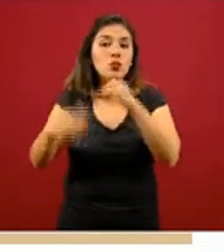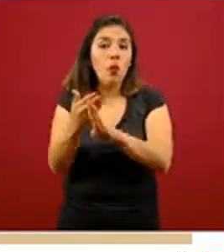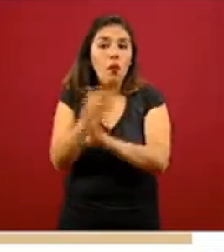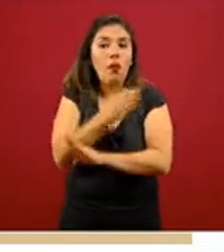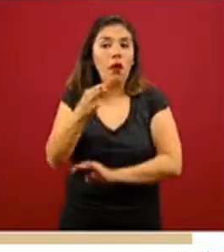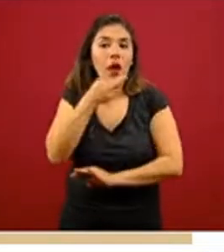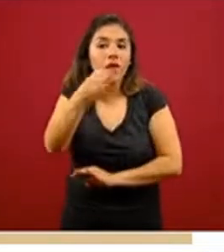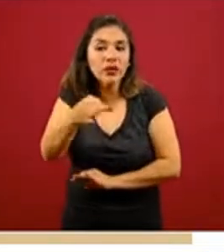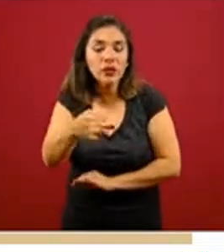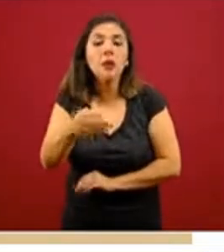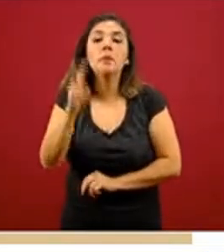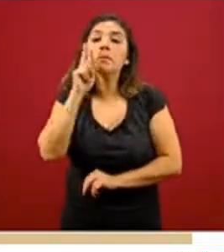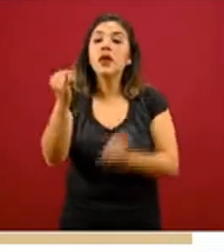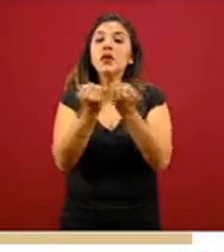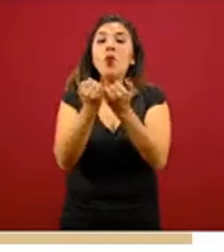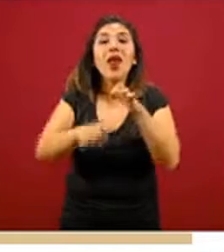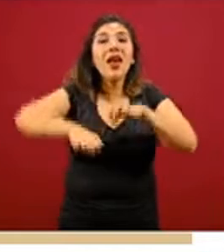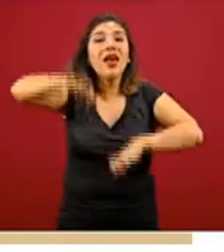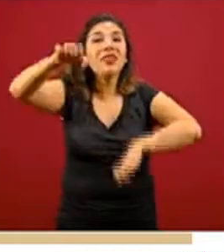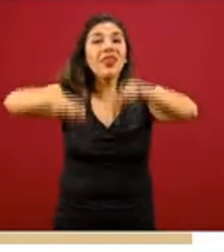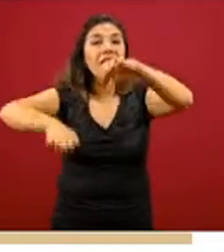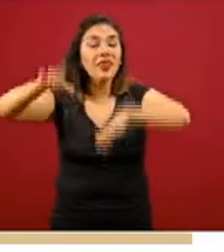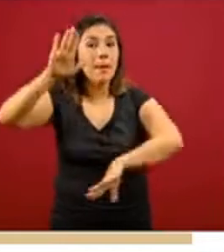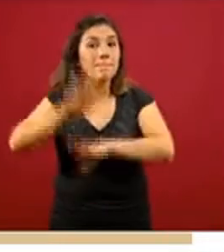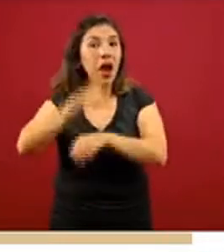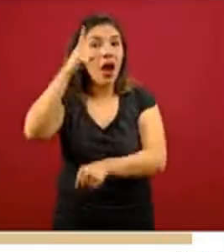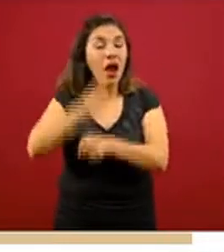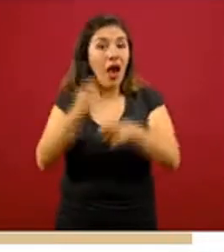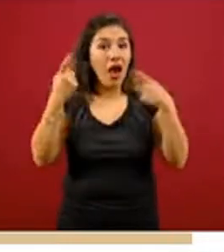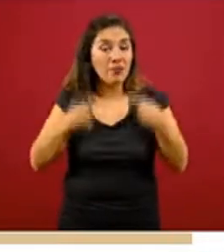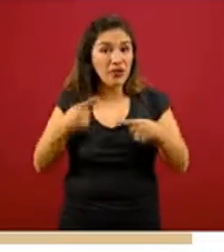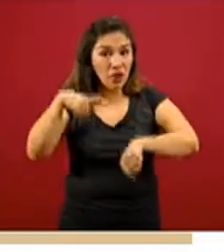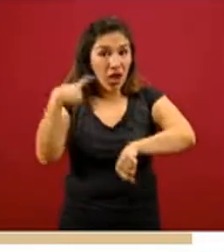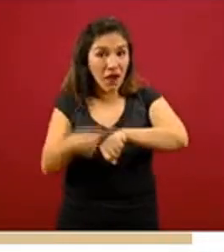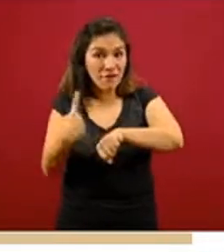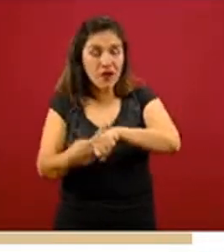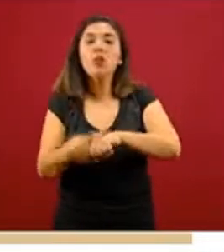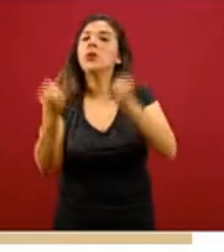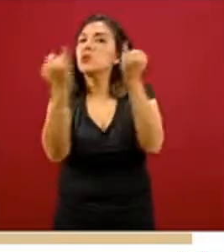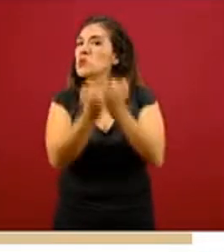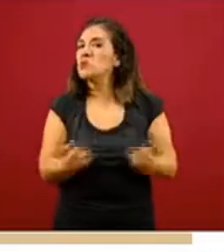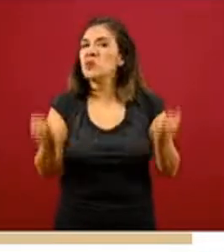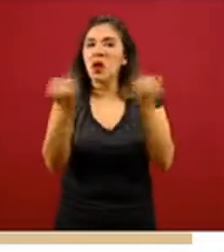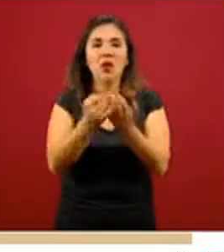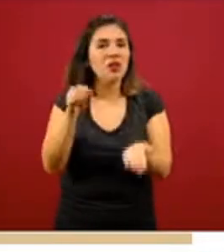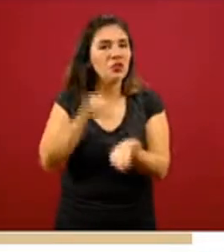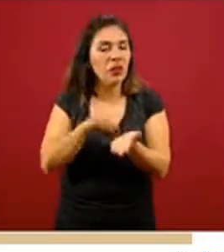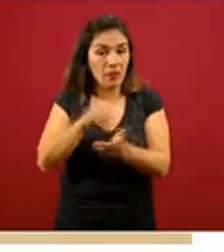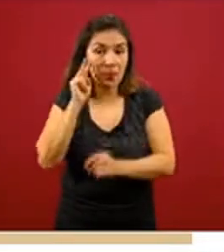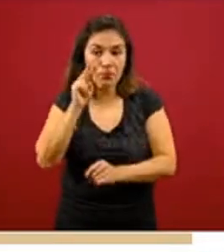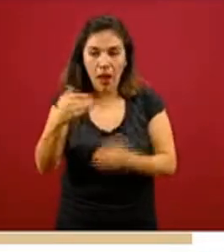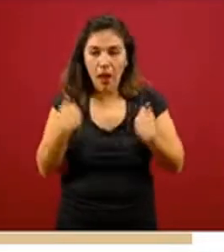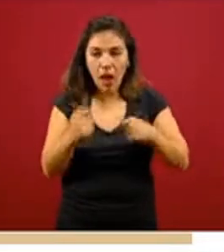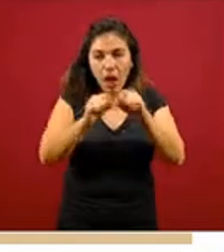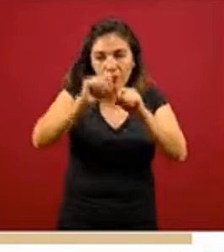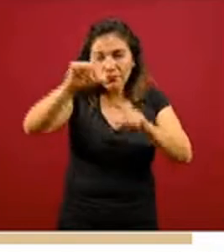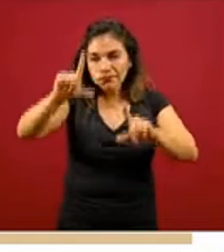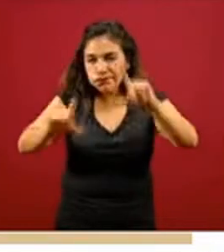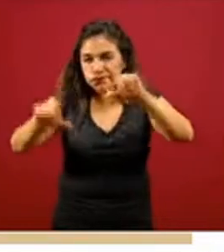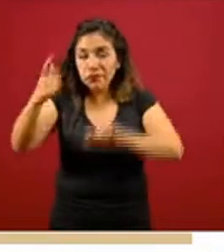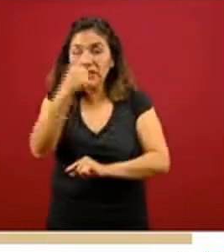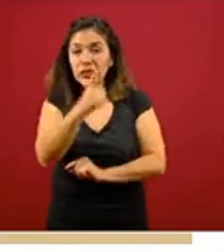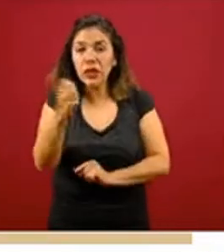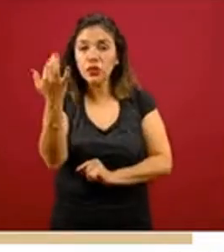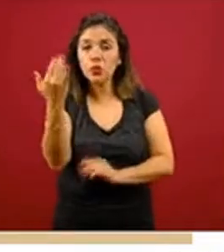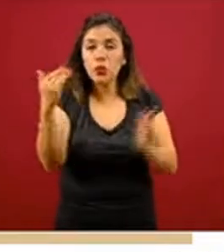vemos también cómo los grupos de edad con mayor carga de enfermedad también se mantiene. Cuando vemos la distribución de esos más de